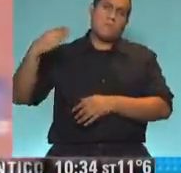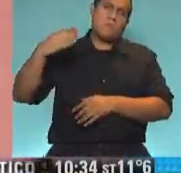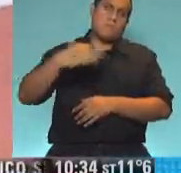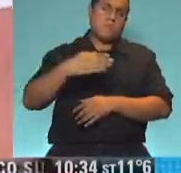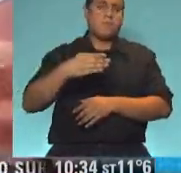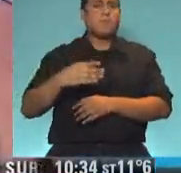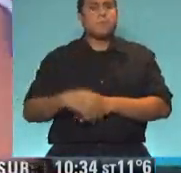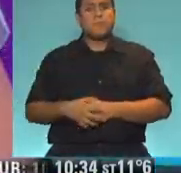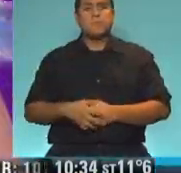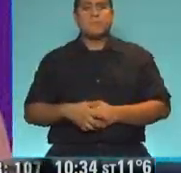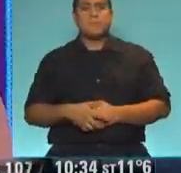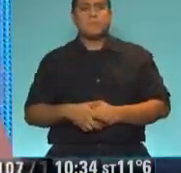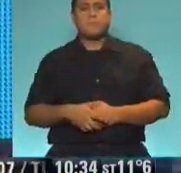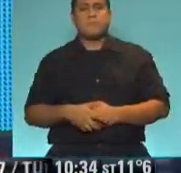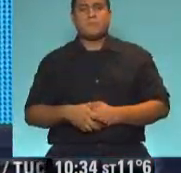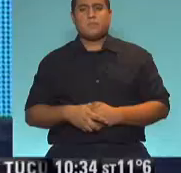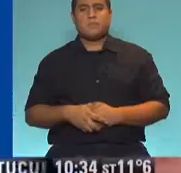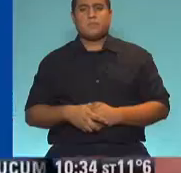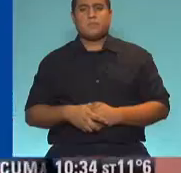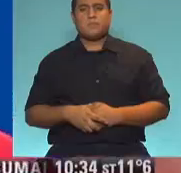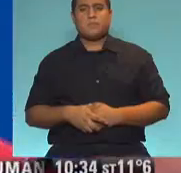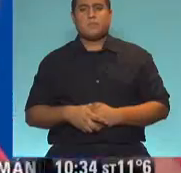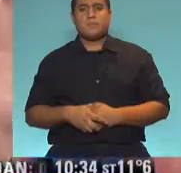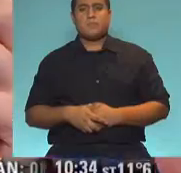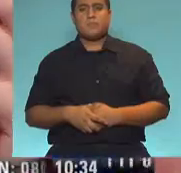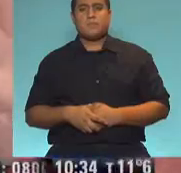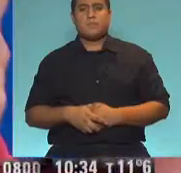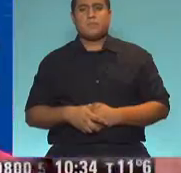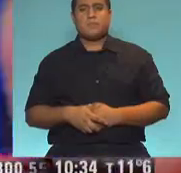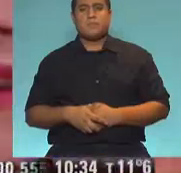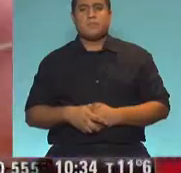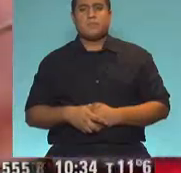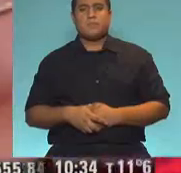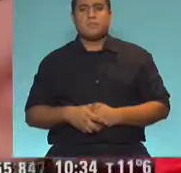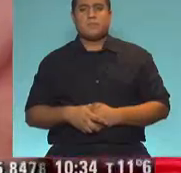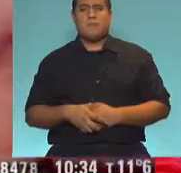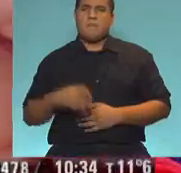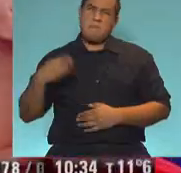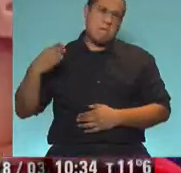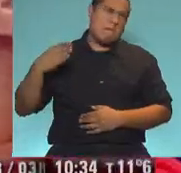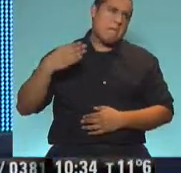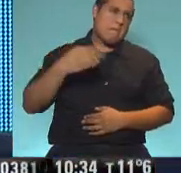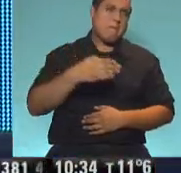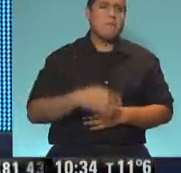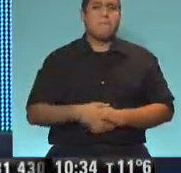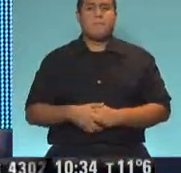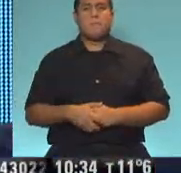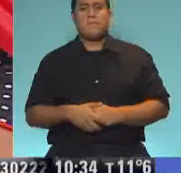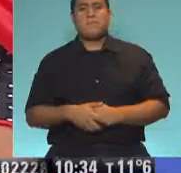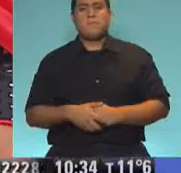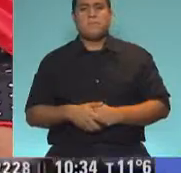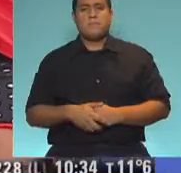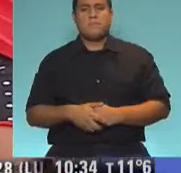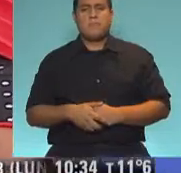cantaré! ¡Volaré! ¡Oh! ¡Cantaré! ¡Oh! ¡Y los atacaré! ¡Ya se va mi super luz poderosa!